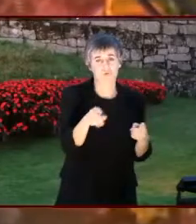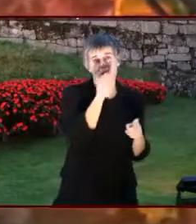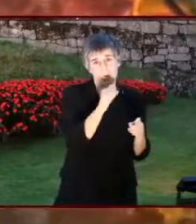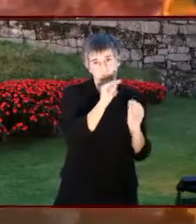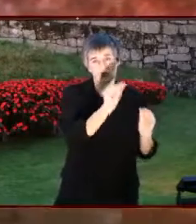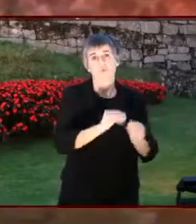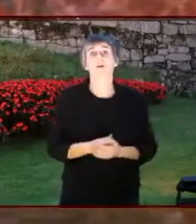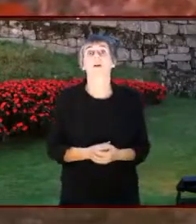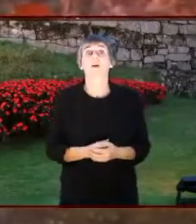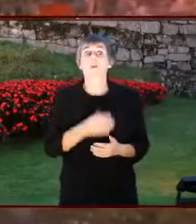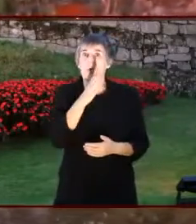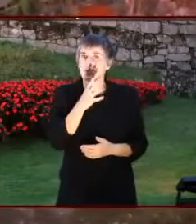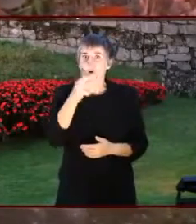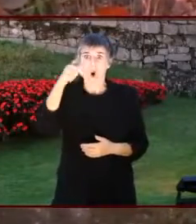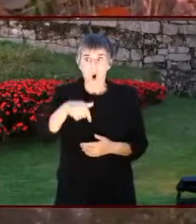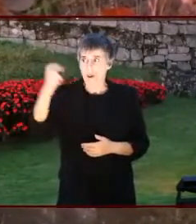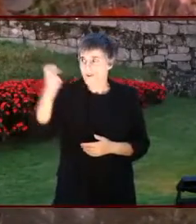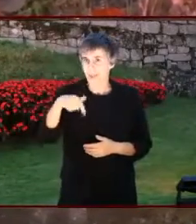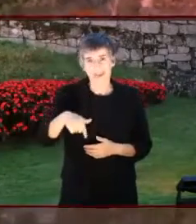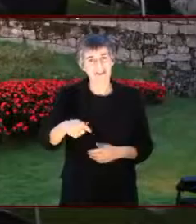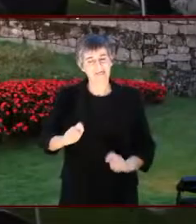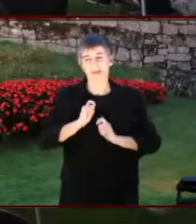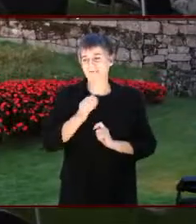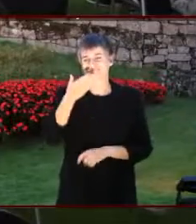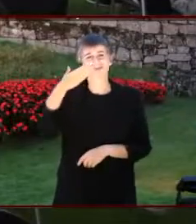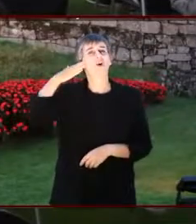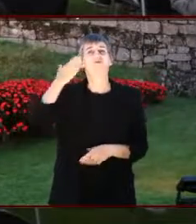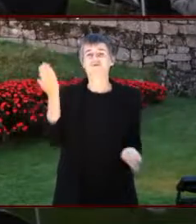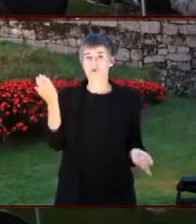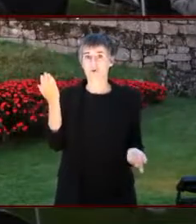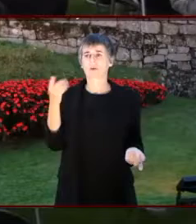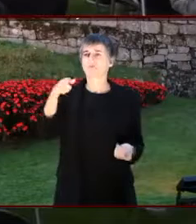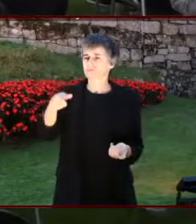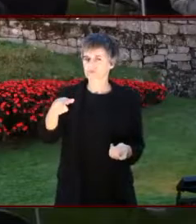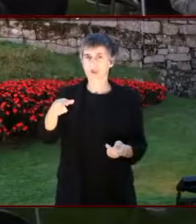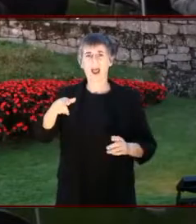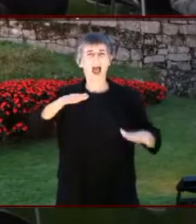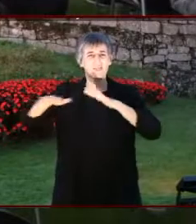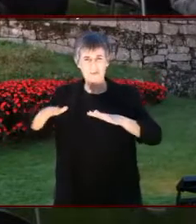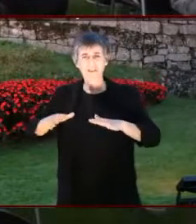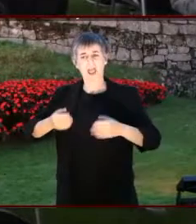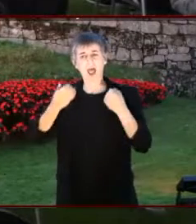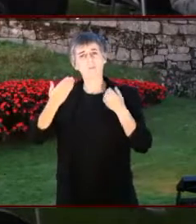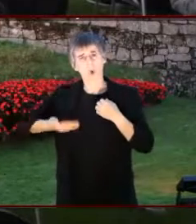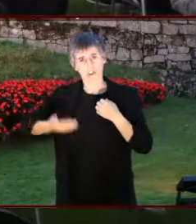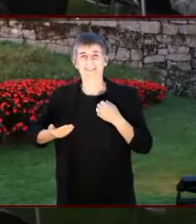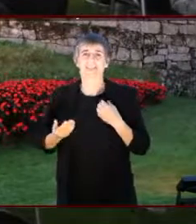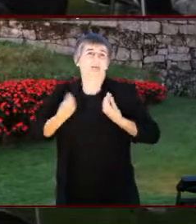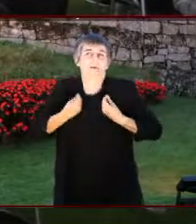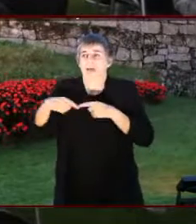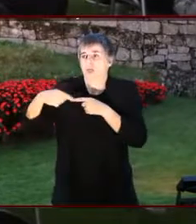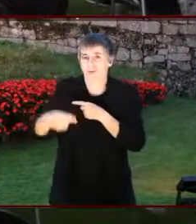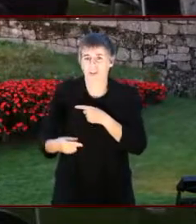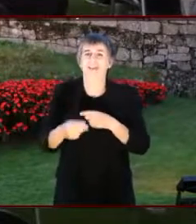con ela aquí é un enorme privilexio. Unha brillante activista da vida cotía, a nosa querida Guadi